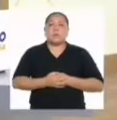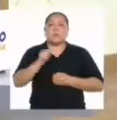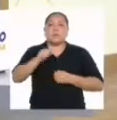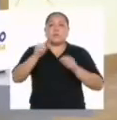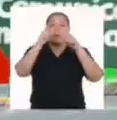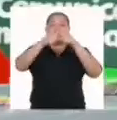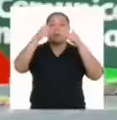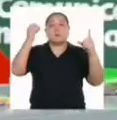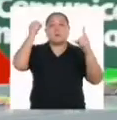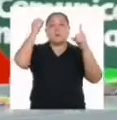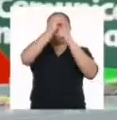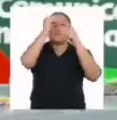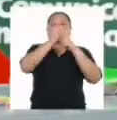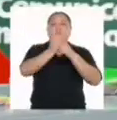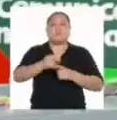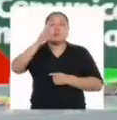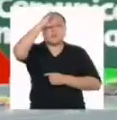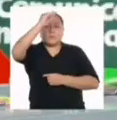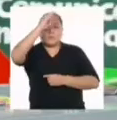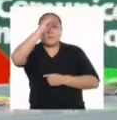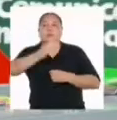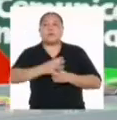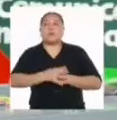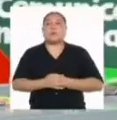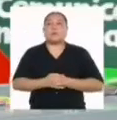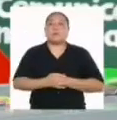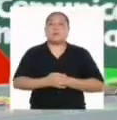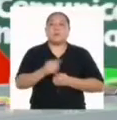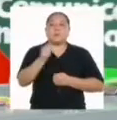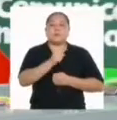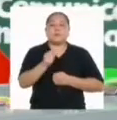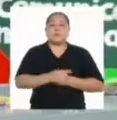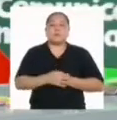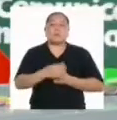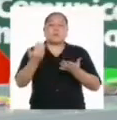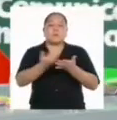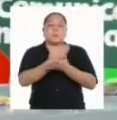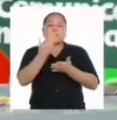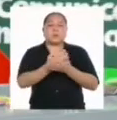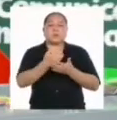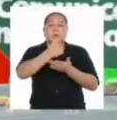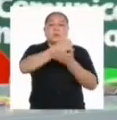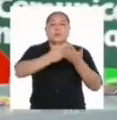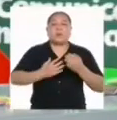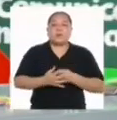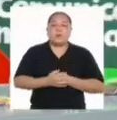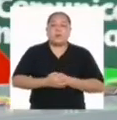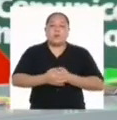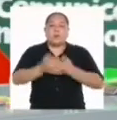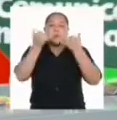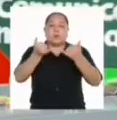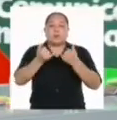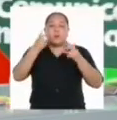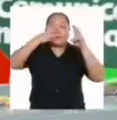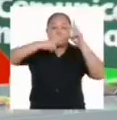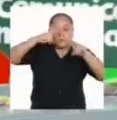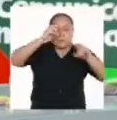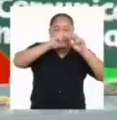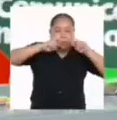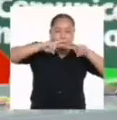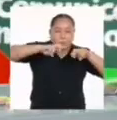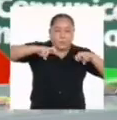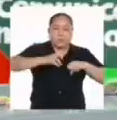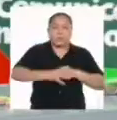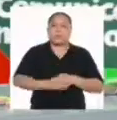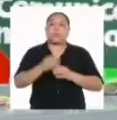¡Es un gran reto! Chicas y chicos, en casa ya deben tener una versión preliminar de su reporte. Ahora lo revisaremos,